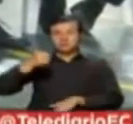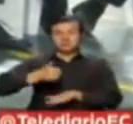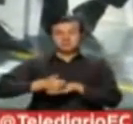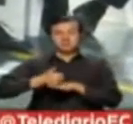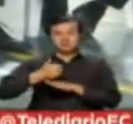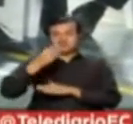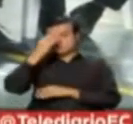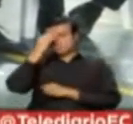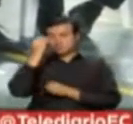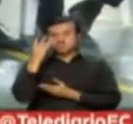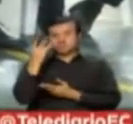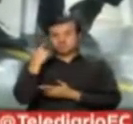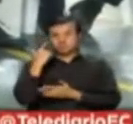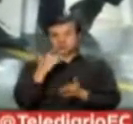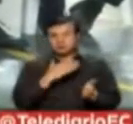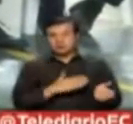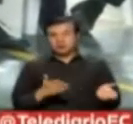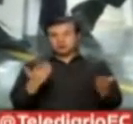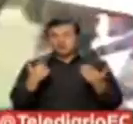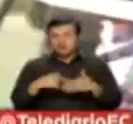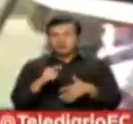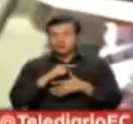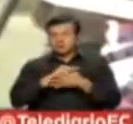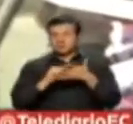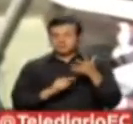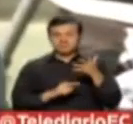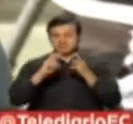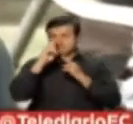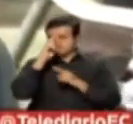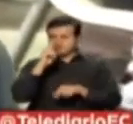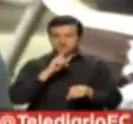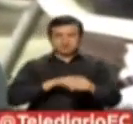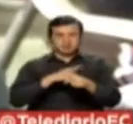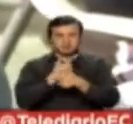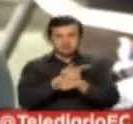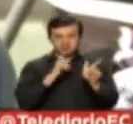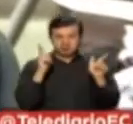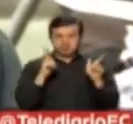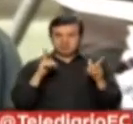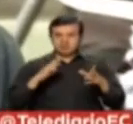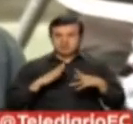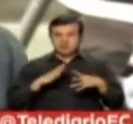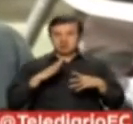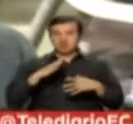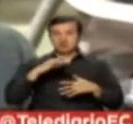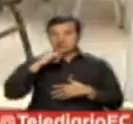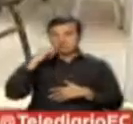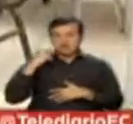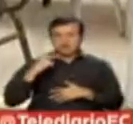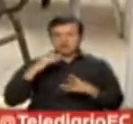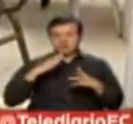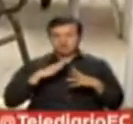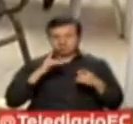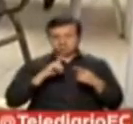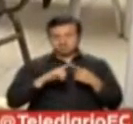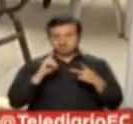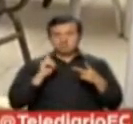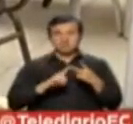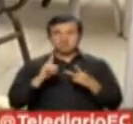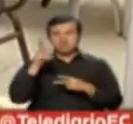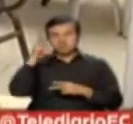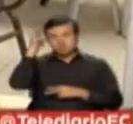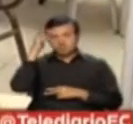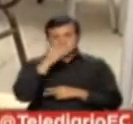educación han establecido algunas regulaciones que incluyen el respeto al tiempo libre y los días de descanso de los estudiantes así como del personal docente